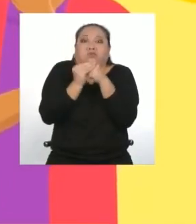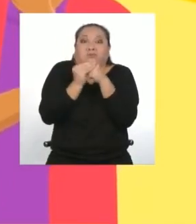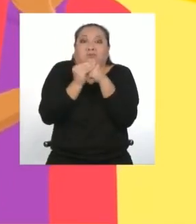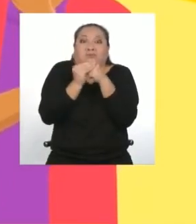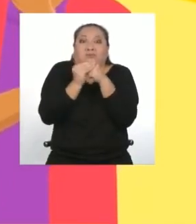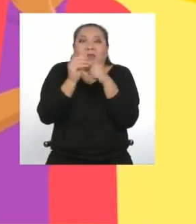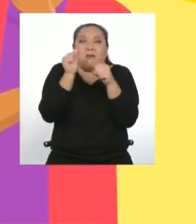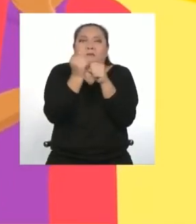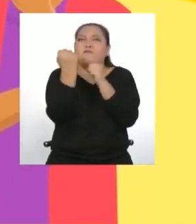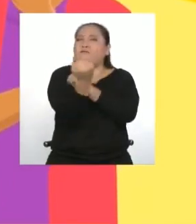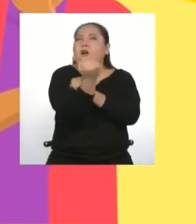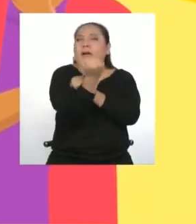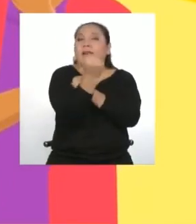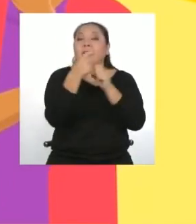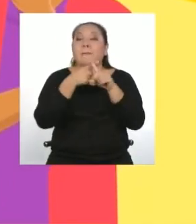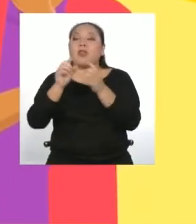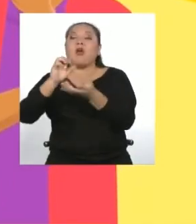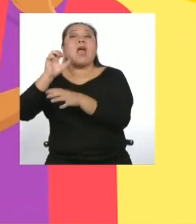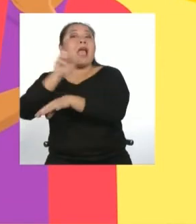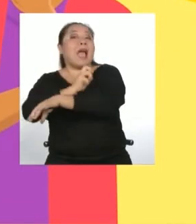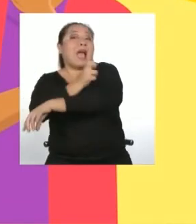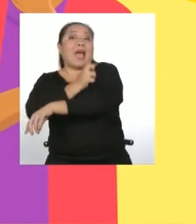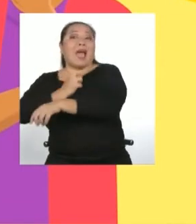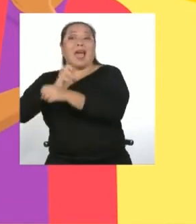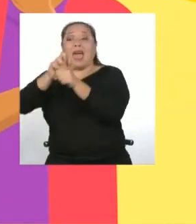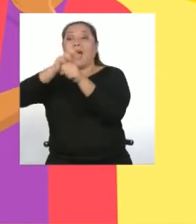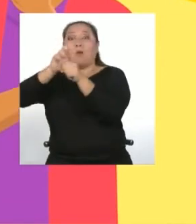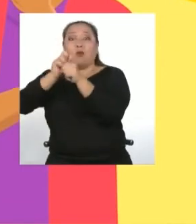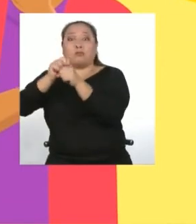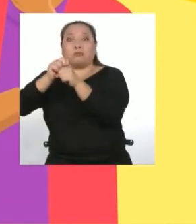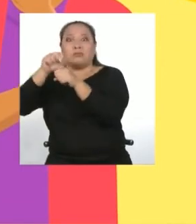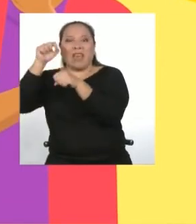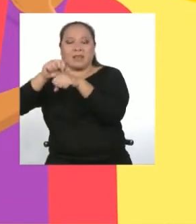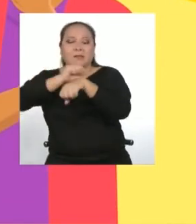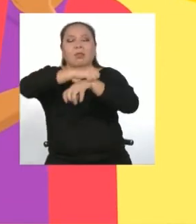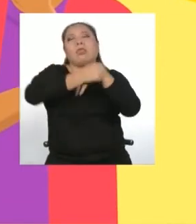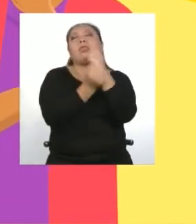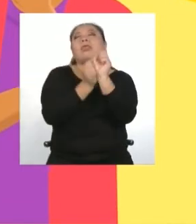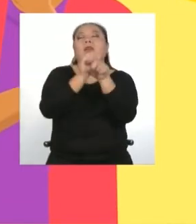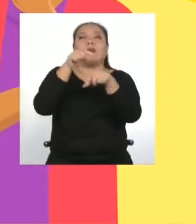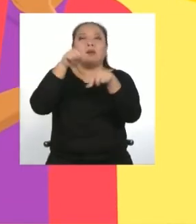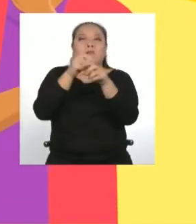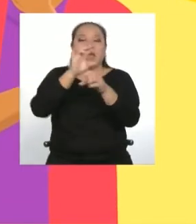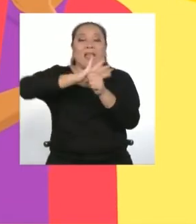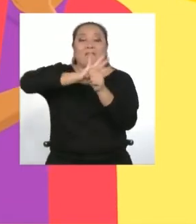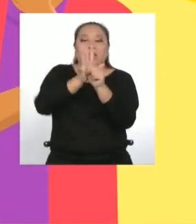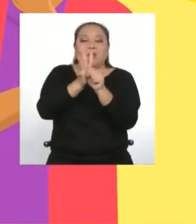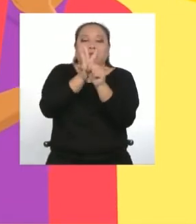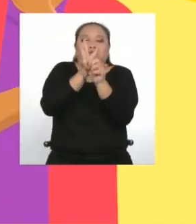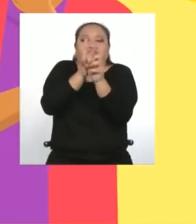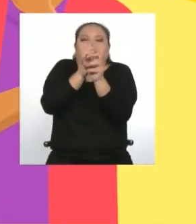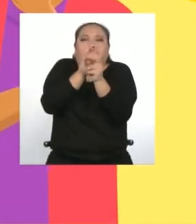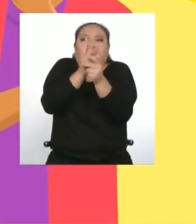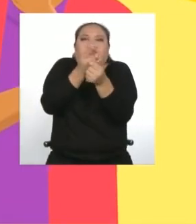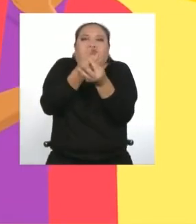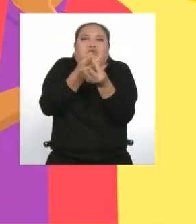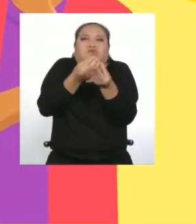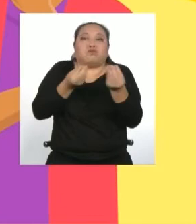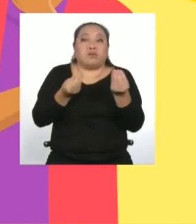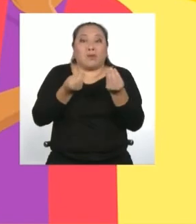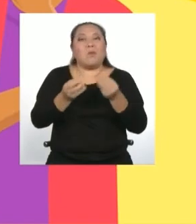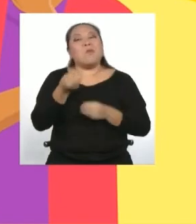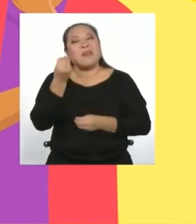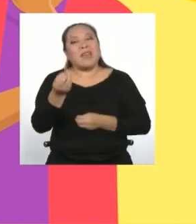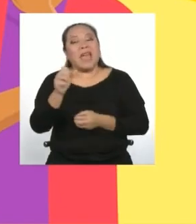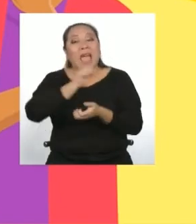jabón. Ahora, ¿por qué el jabón puede desactivar al virus? Porque tiene una característica muy genial. Tiene una parte polar,